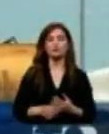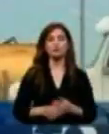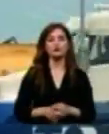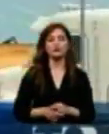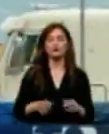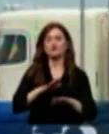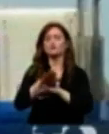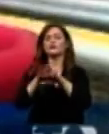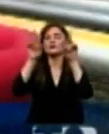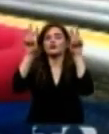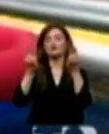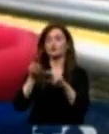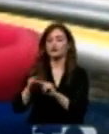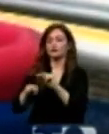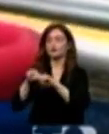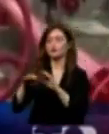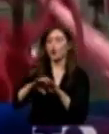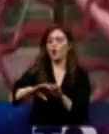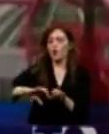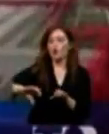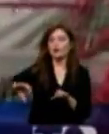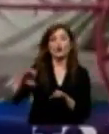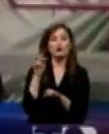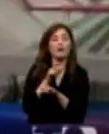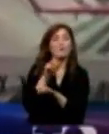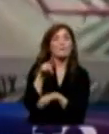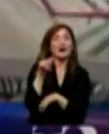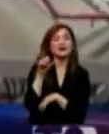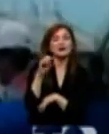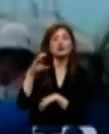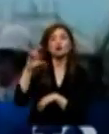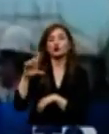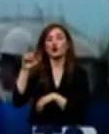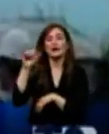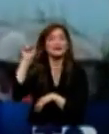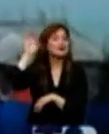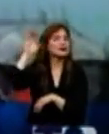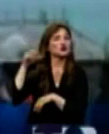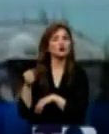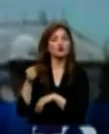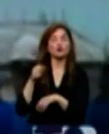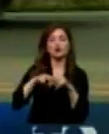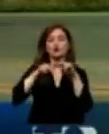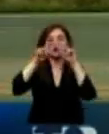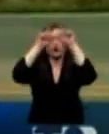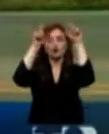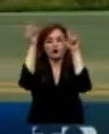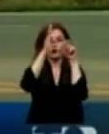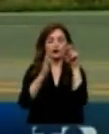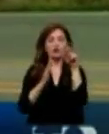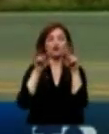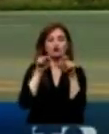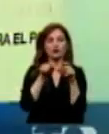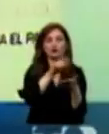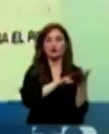El caso se relaciona con la construcción del poliducto Pascuales Cuenca, construido por Odebrecht y contratado por Petroecuador. Como en decenas